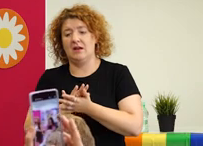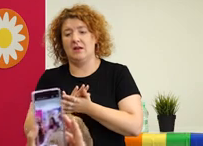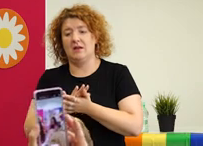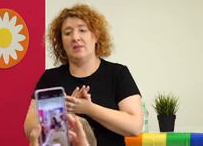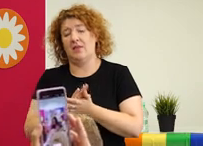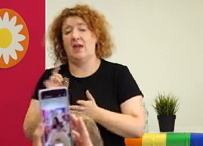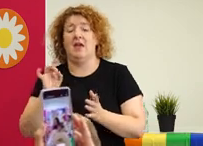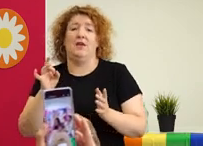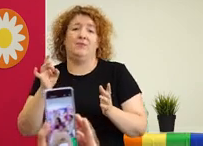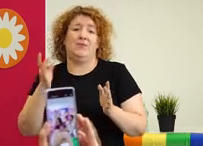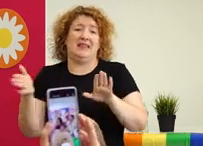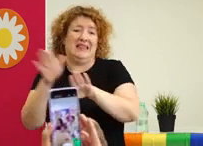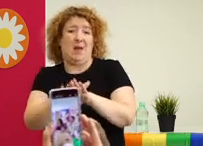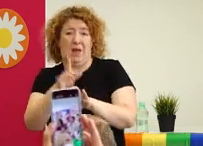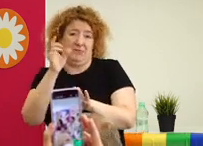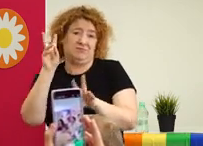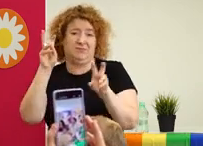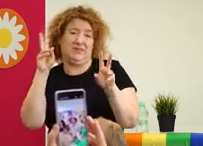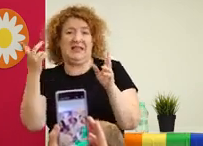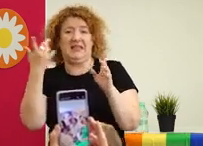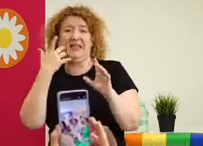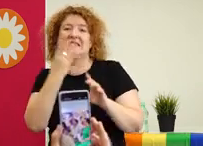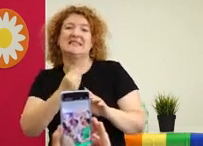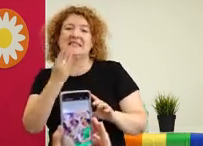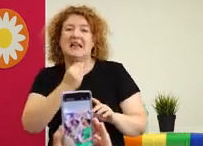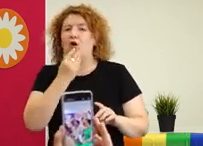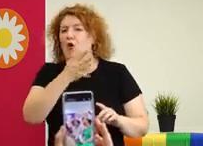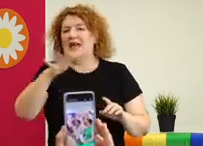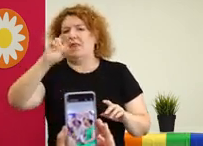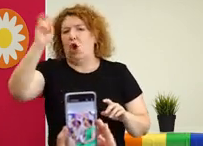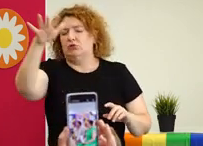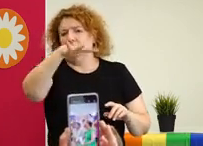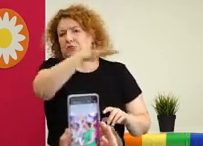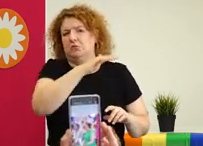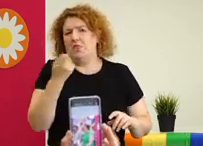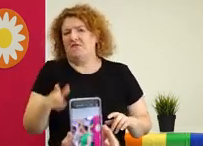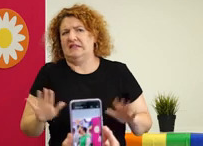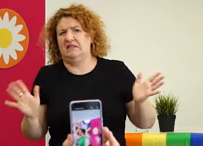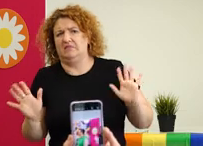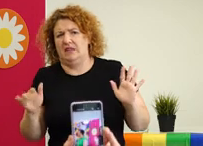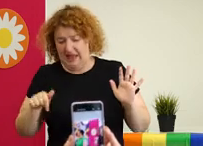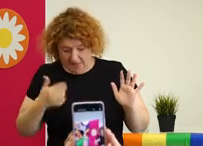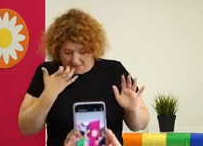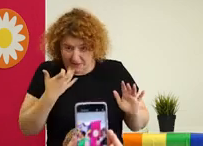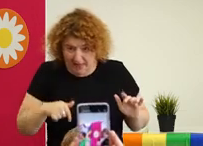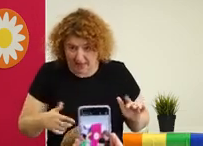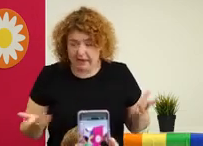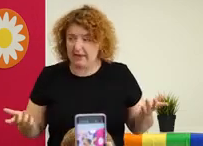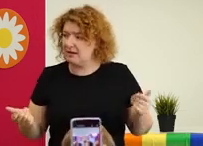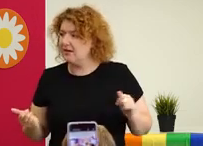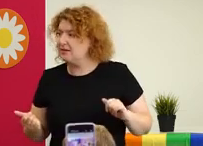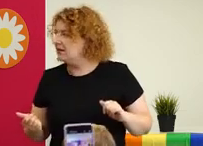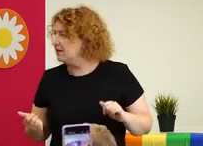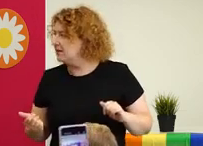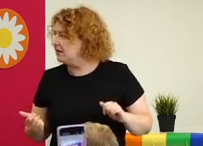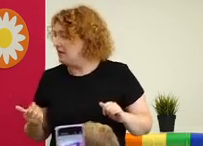Wansi, que existe, por ejemplo, en Israel o en otros espacios, no hace falta que irse tan lejos. Fíjense aquí lo que ha